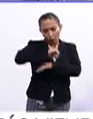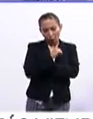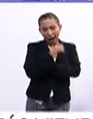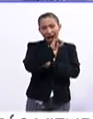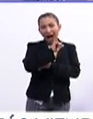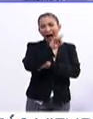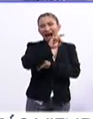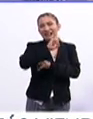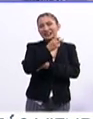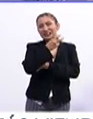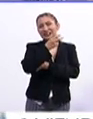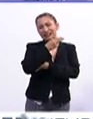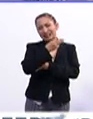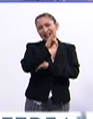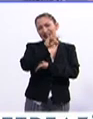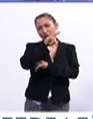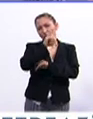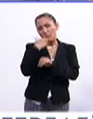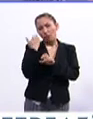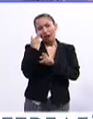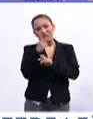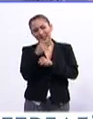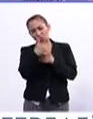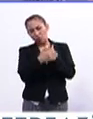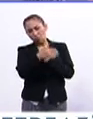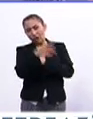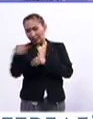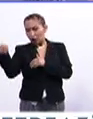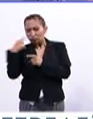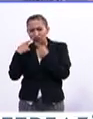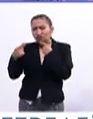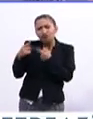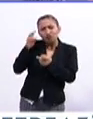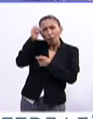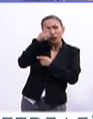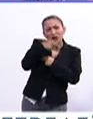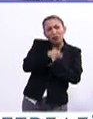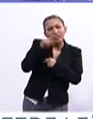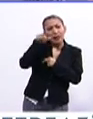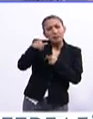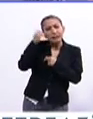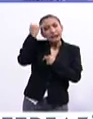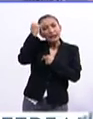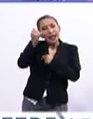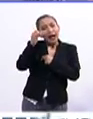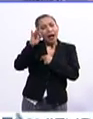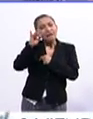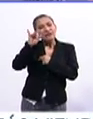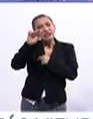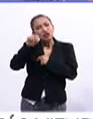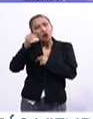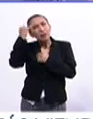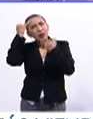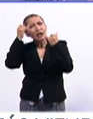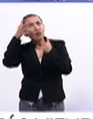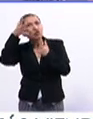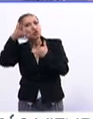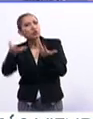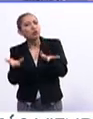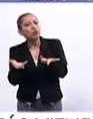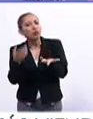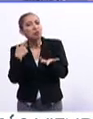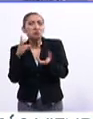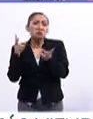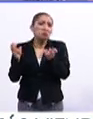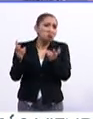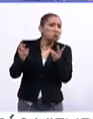Era como una idea que teníamos ahí como pendiente los 5 curadores, pero después la idea de la ficción y la imaginación nos parecía como